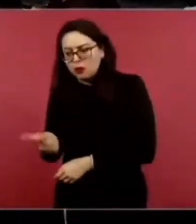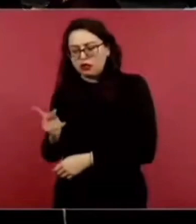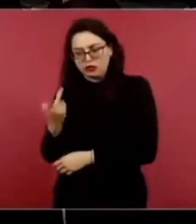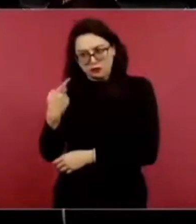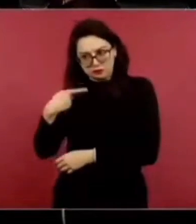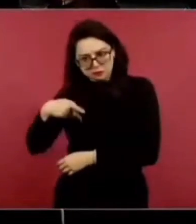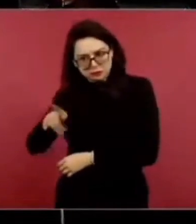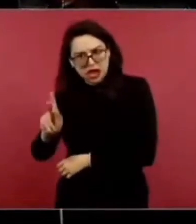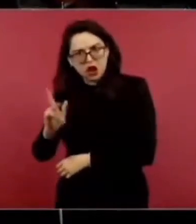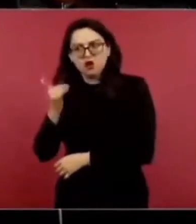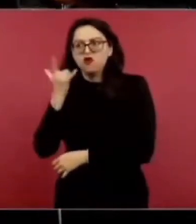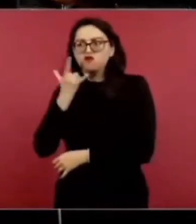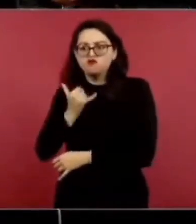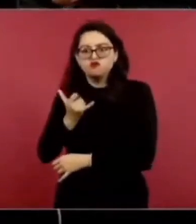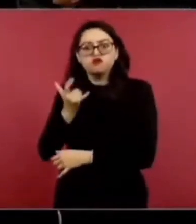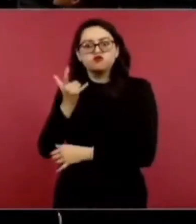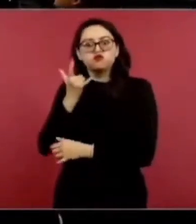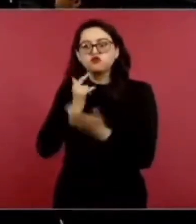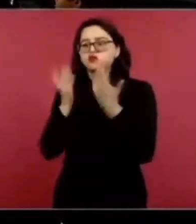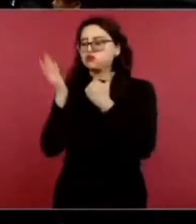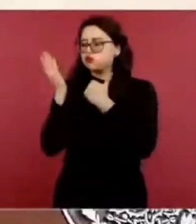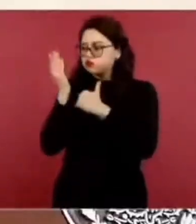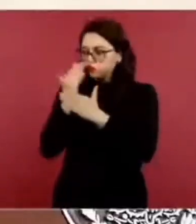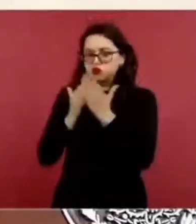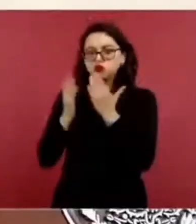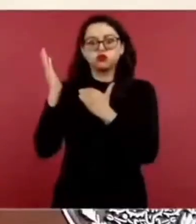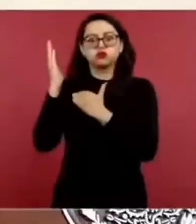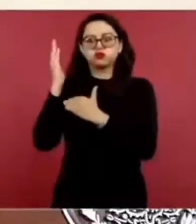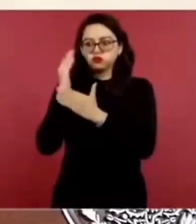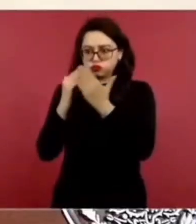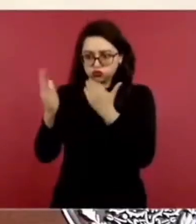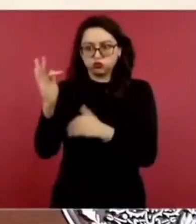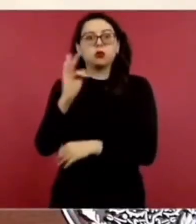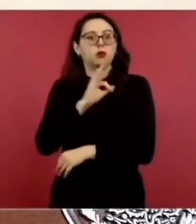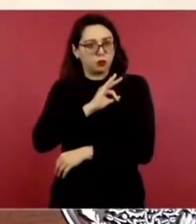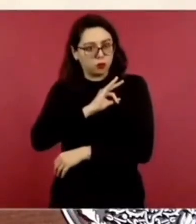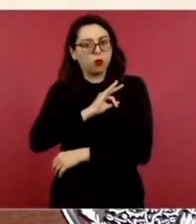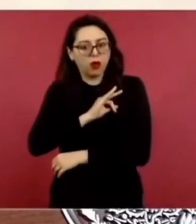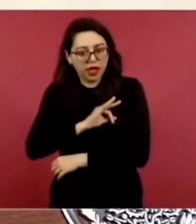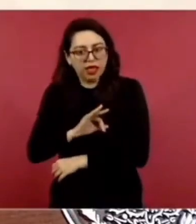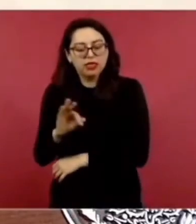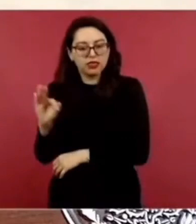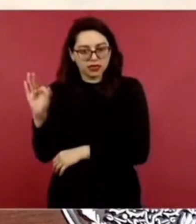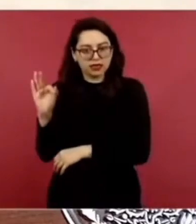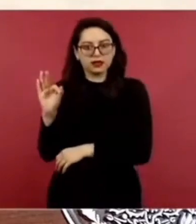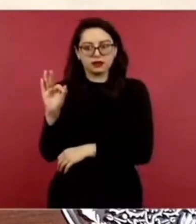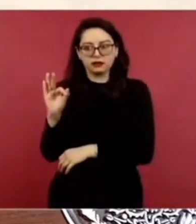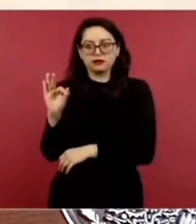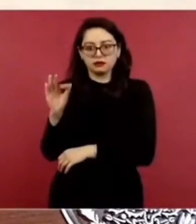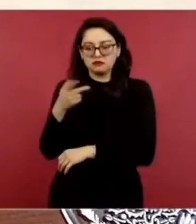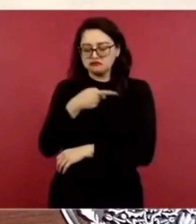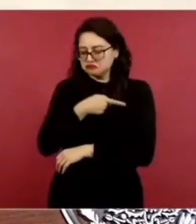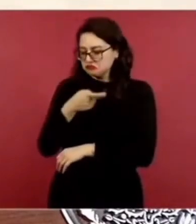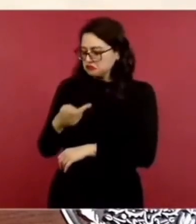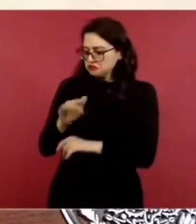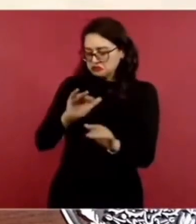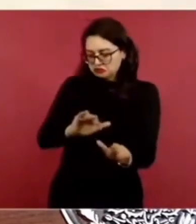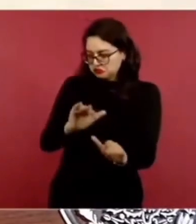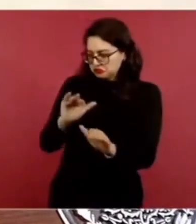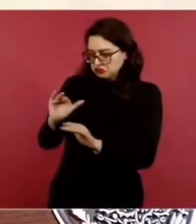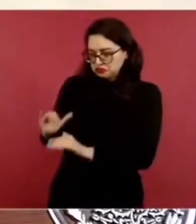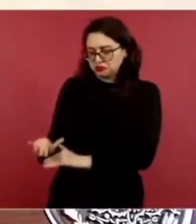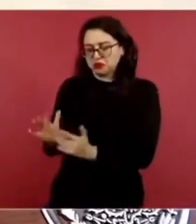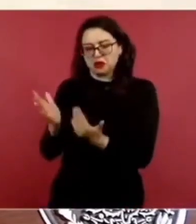le tocó la posibilidad, tuvimos la oportunidad de poder